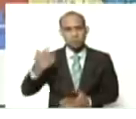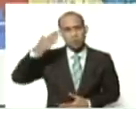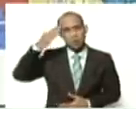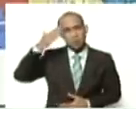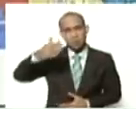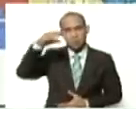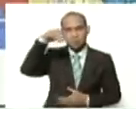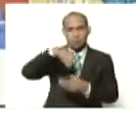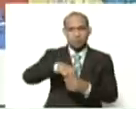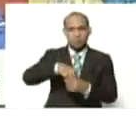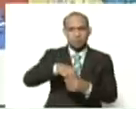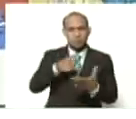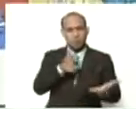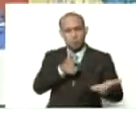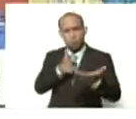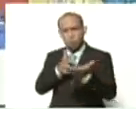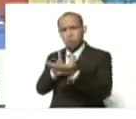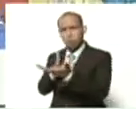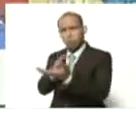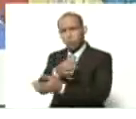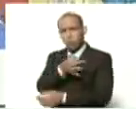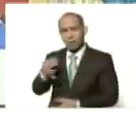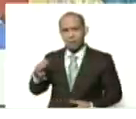miliciana, francotiradora.